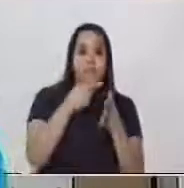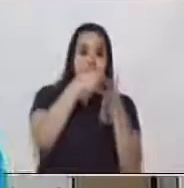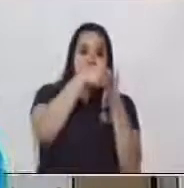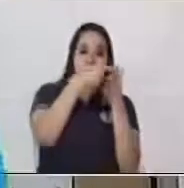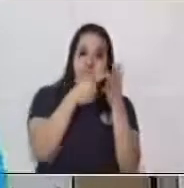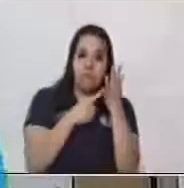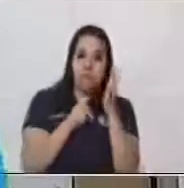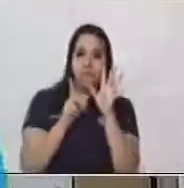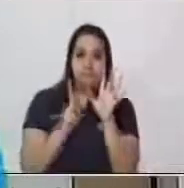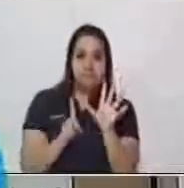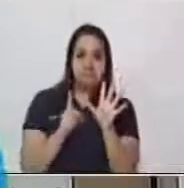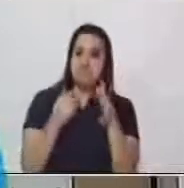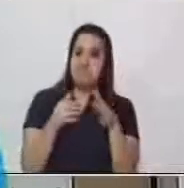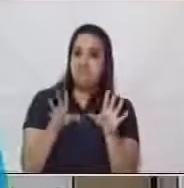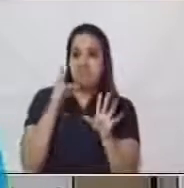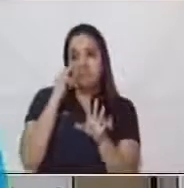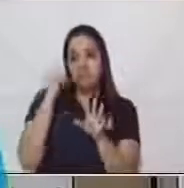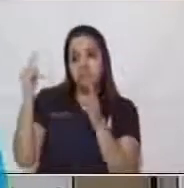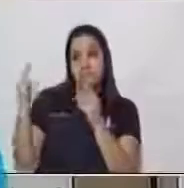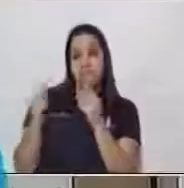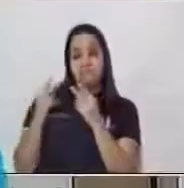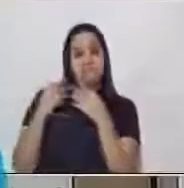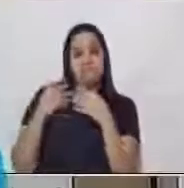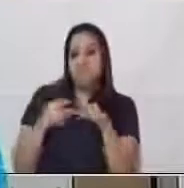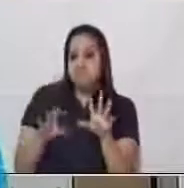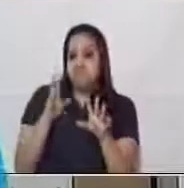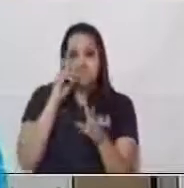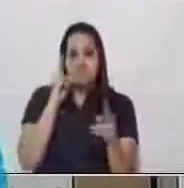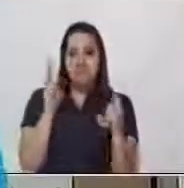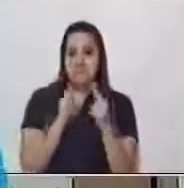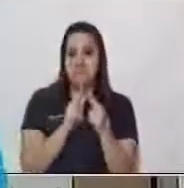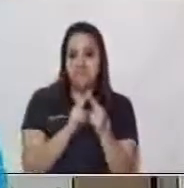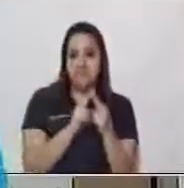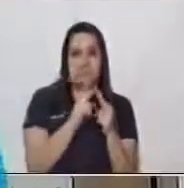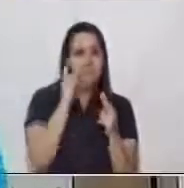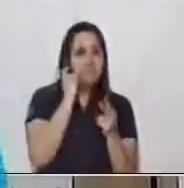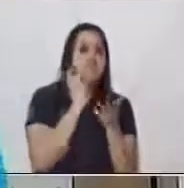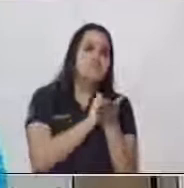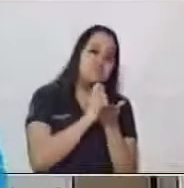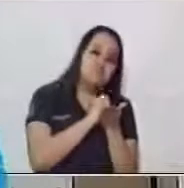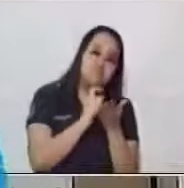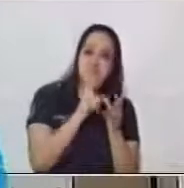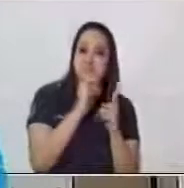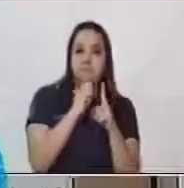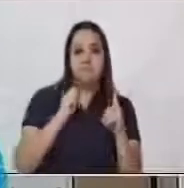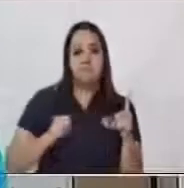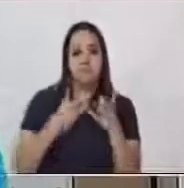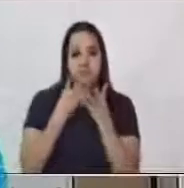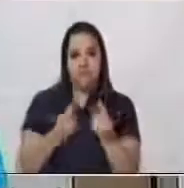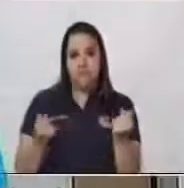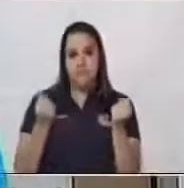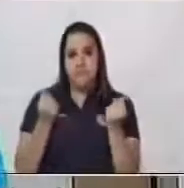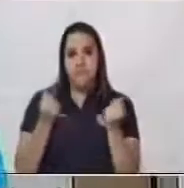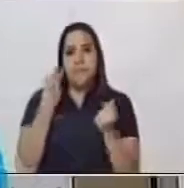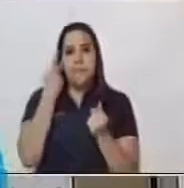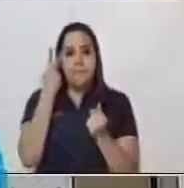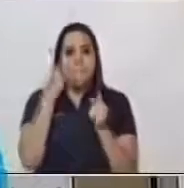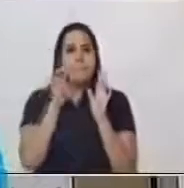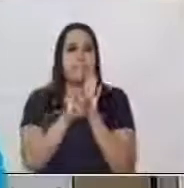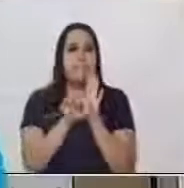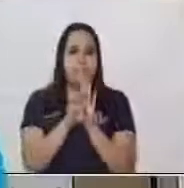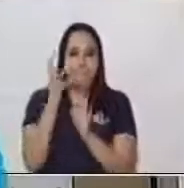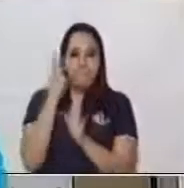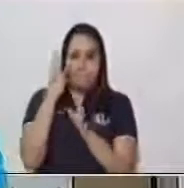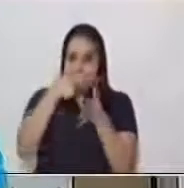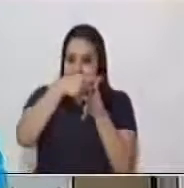que más escuchamos o que más vemos cuando nos ubicamos en las oraciones simples. Y vamos a ver ejemplos sobre